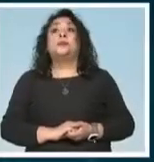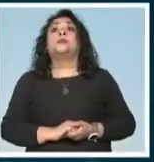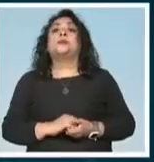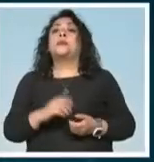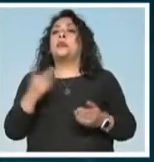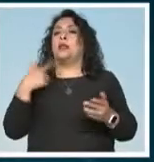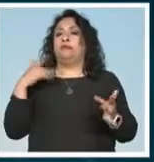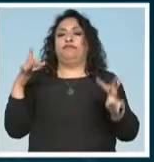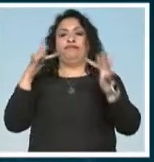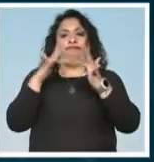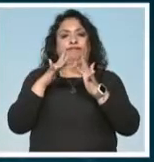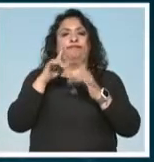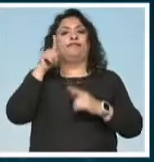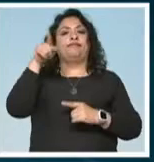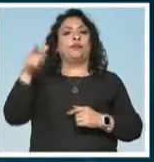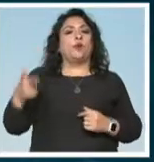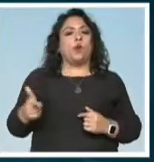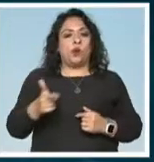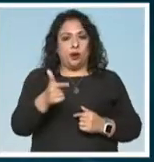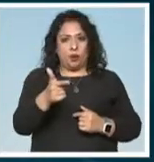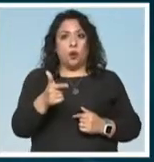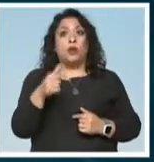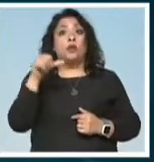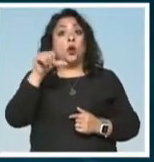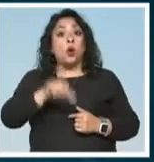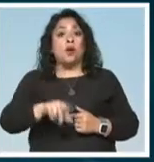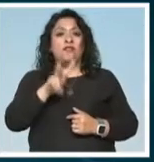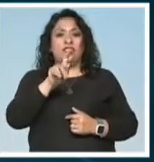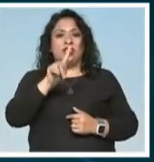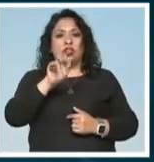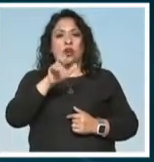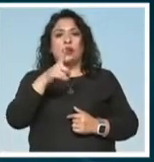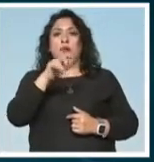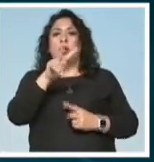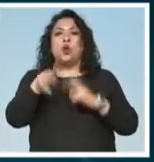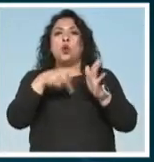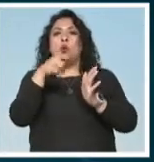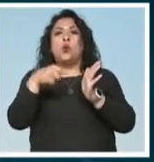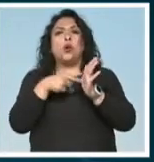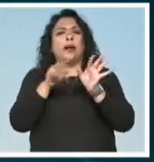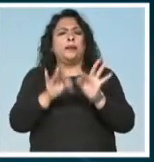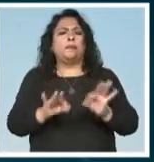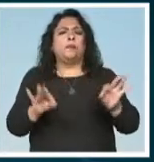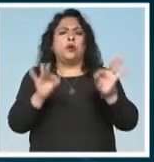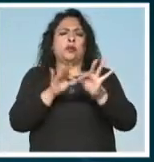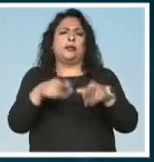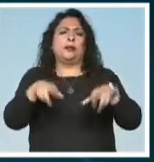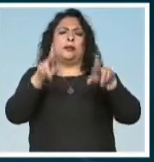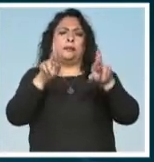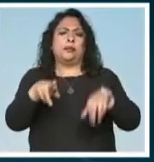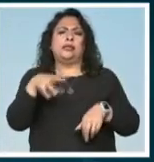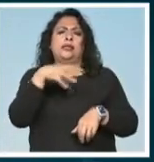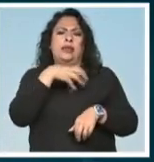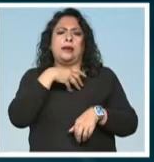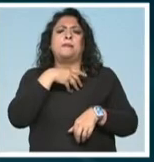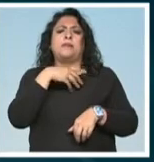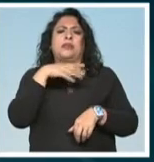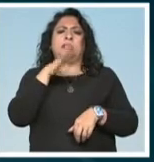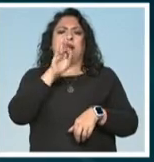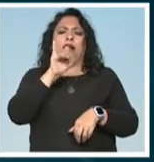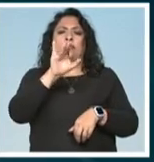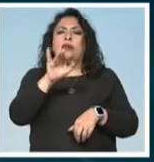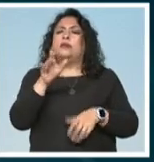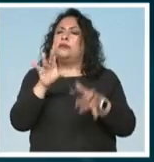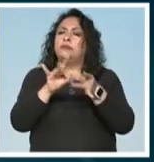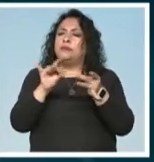Nos vamos directamente a Guanajuato, Rafa. Hoy Víctor Gaspar está en uno de los lugares emblemáticos de la capital cervantina. Víctor,